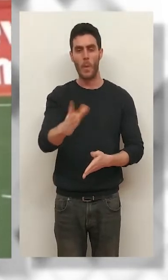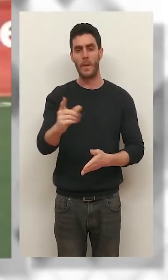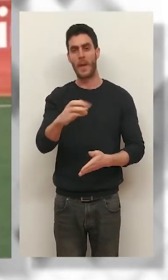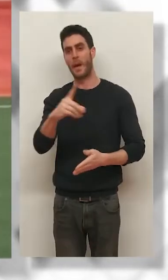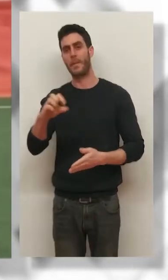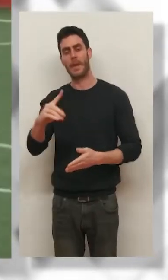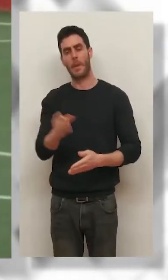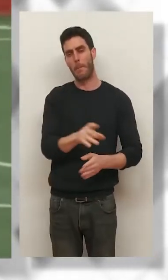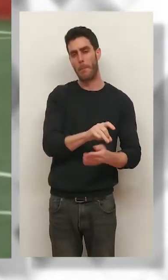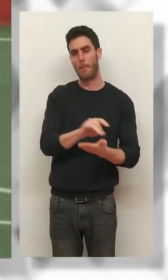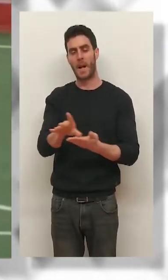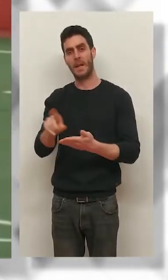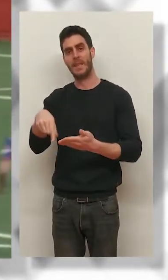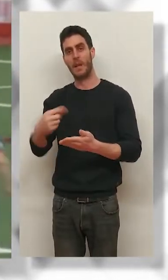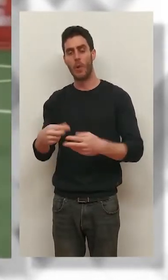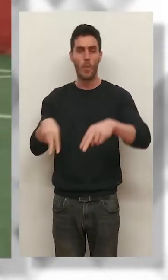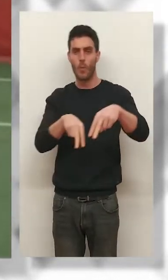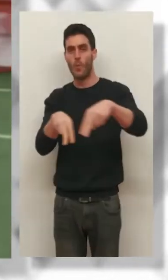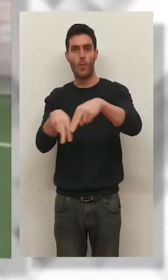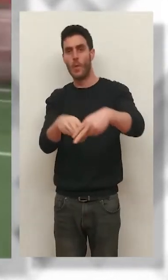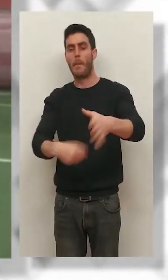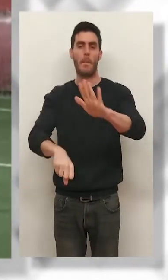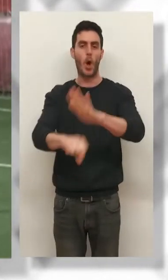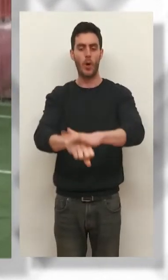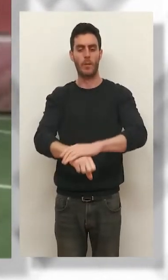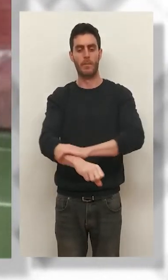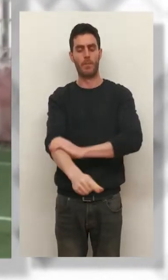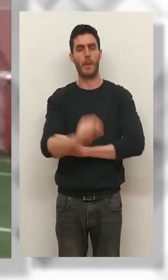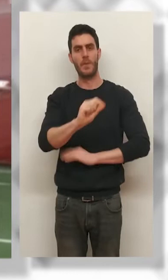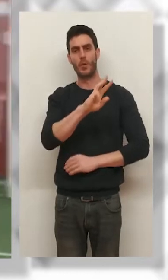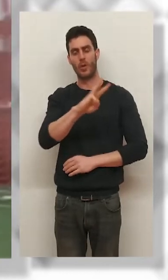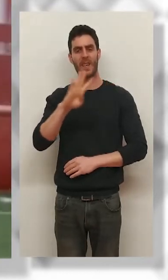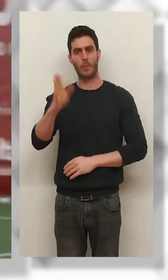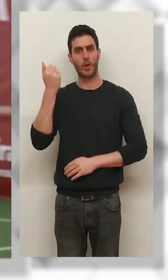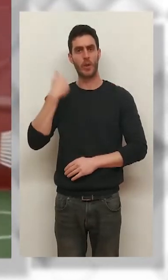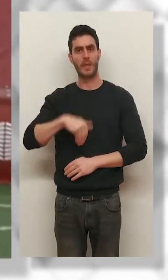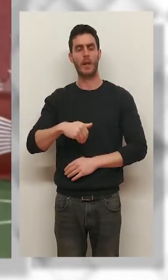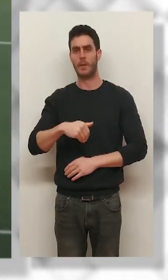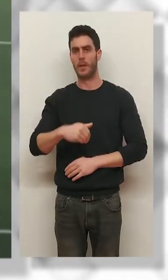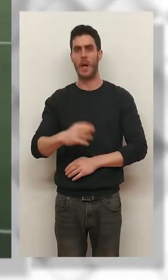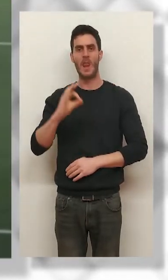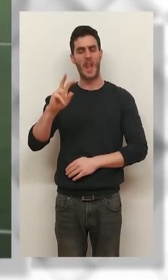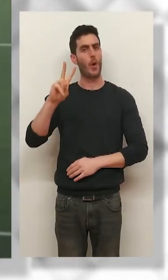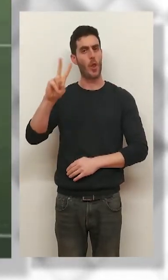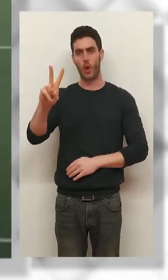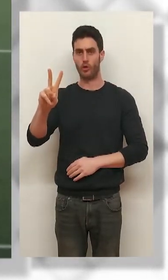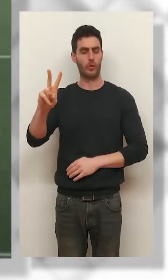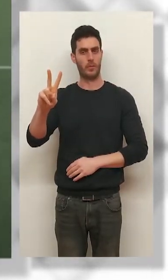Bañuz no falló el navarro. Era el minuto 34 y el Calahorra se ponía 0-2 en un campo donde el San se sumaba